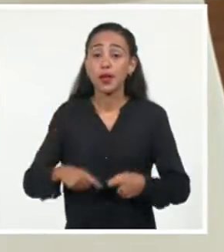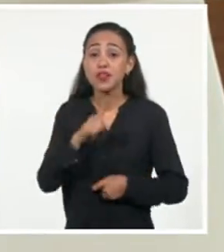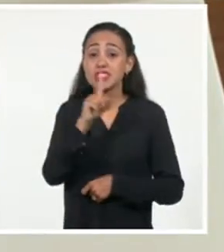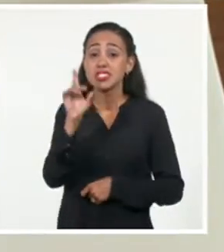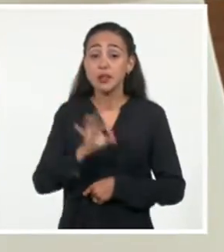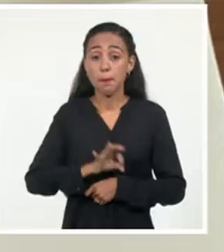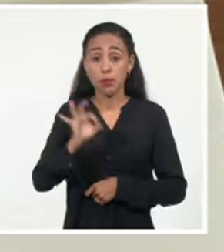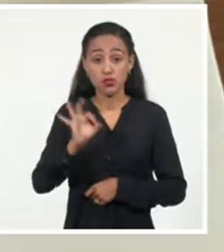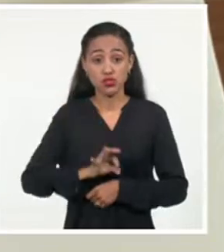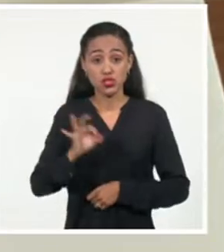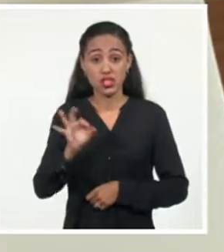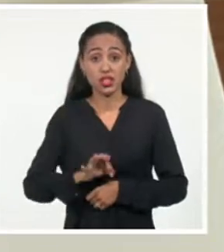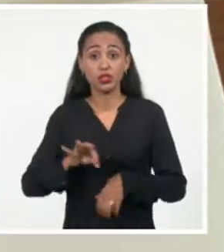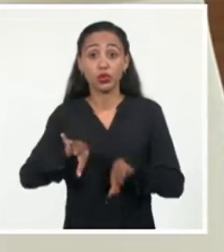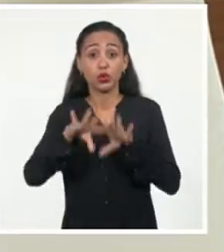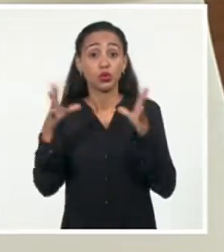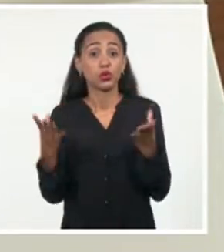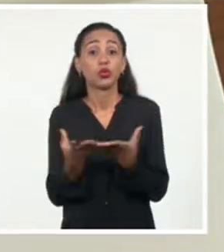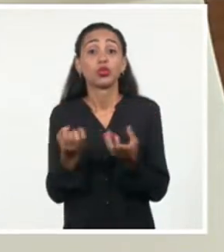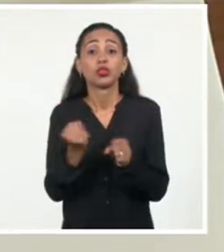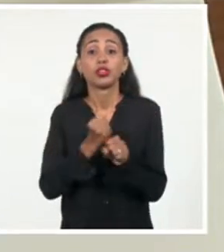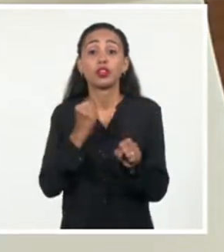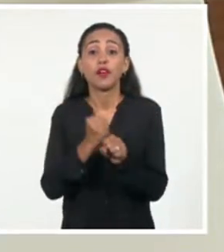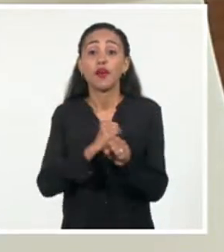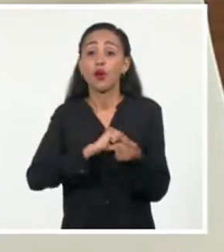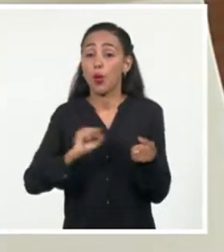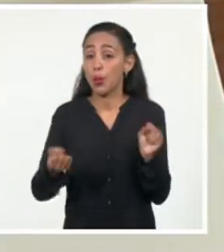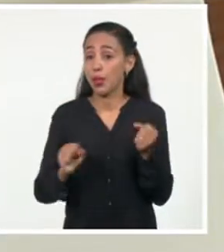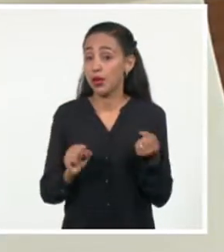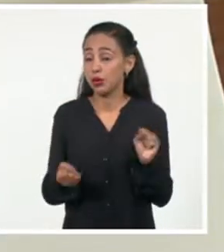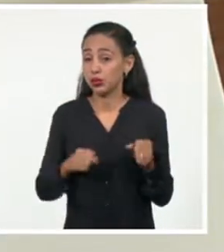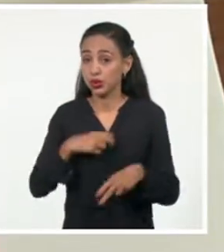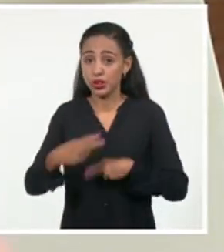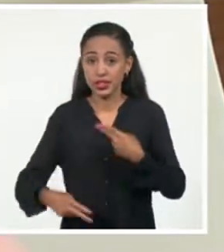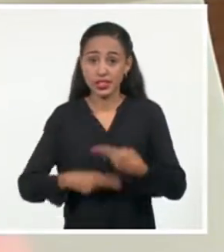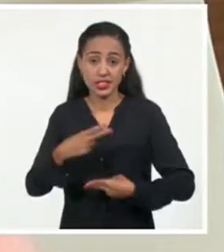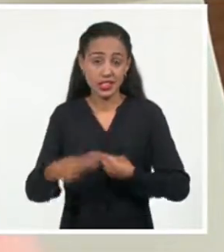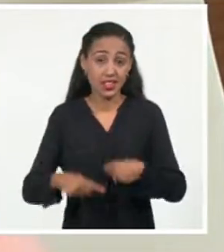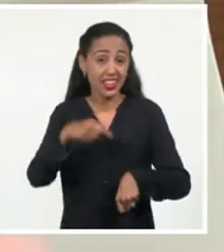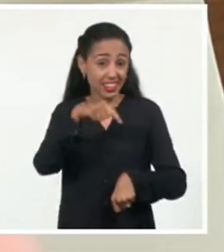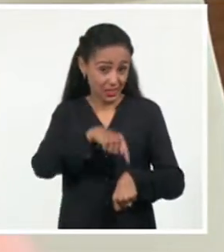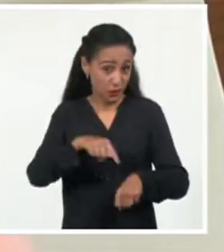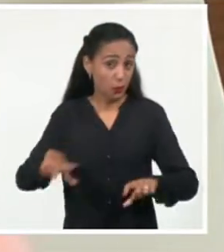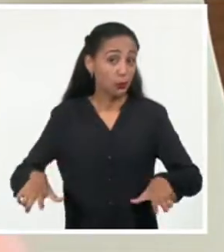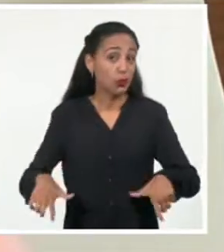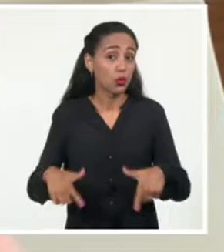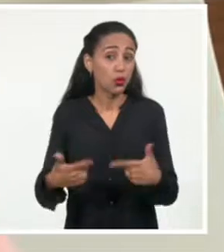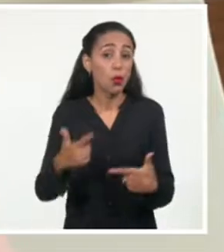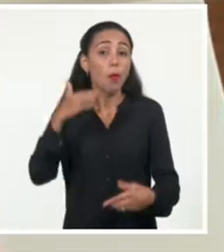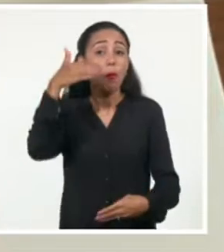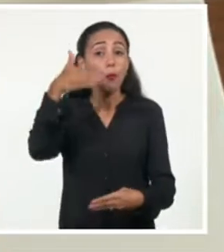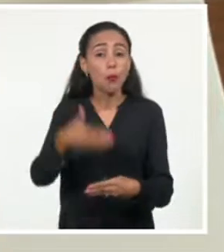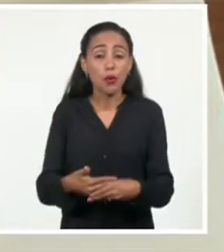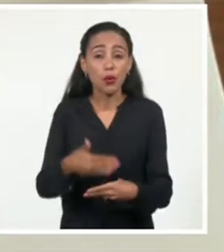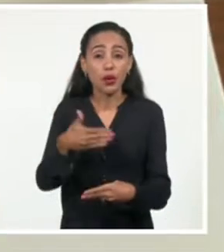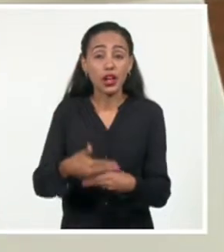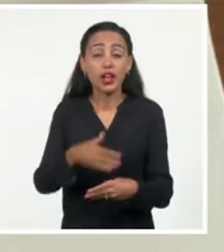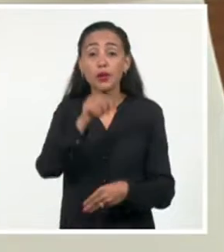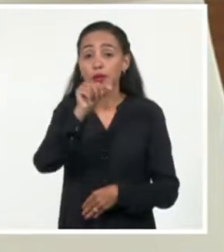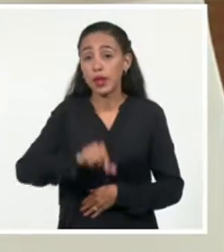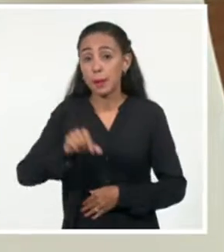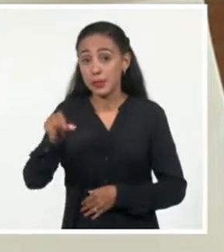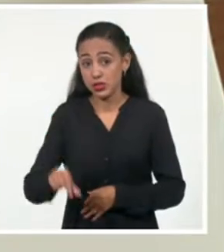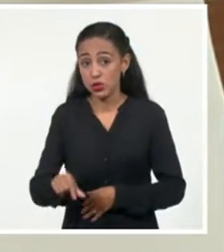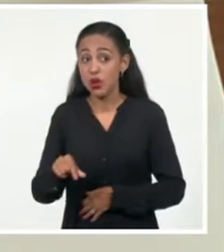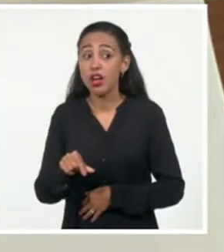100% de las acciones de control y que se realicen en el tiempo establecido. El bloqueo de los casos sospechosos, otra de las cosas